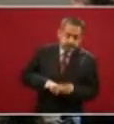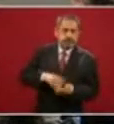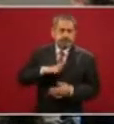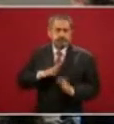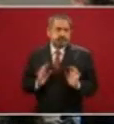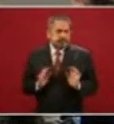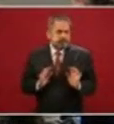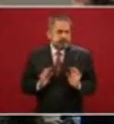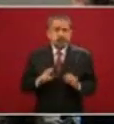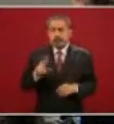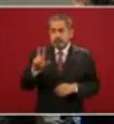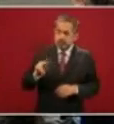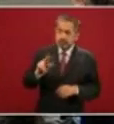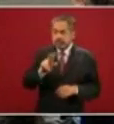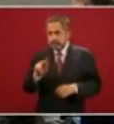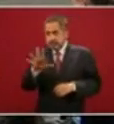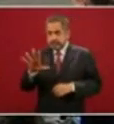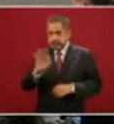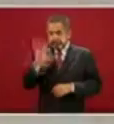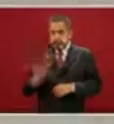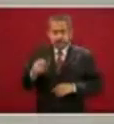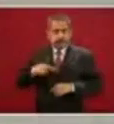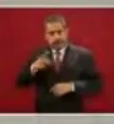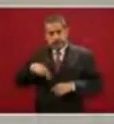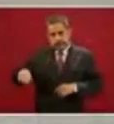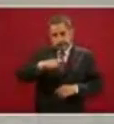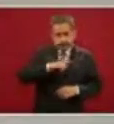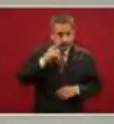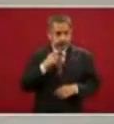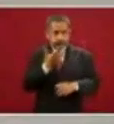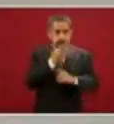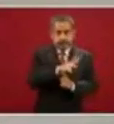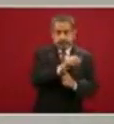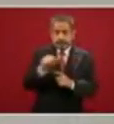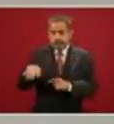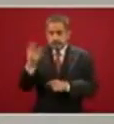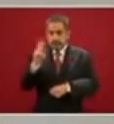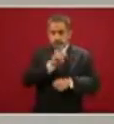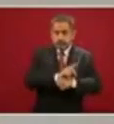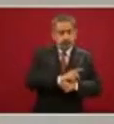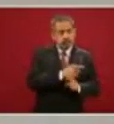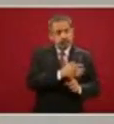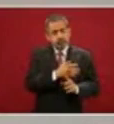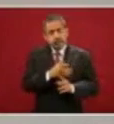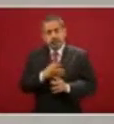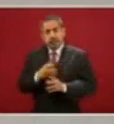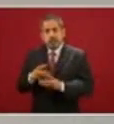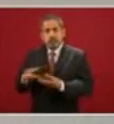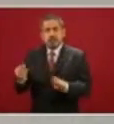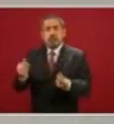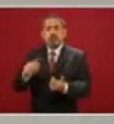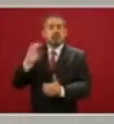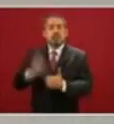85% de las personas que pasan esos 10 a 14 días dejan de ser contagiosas y